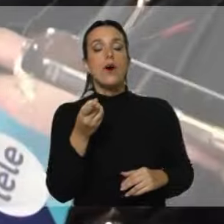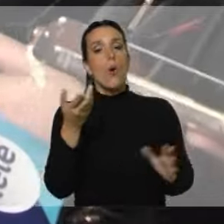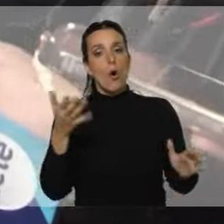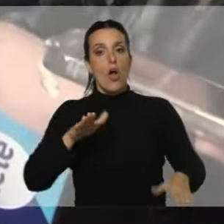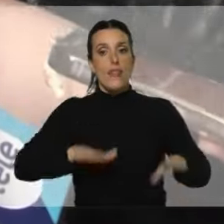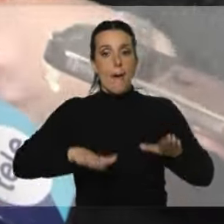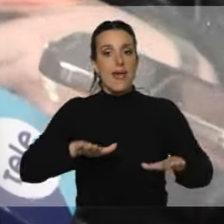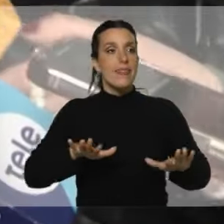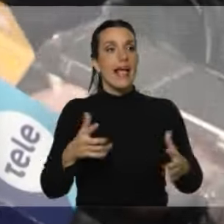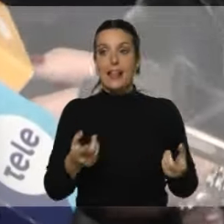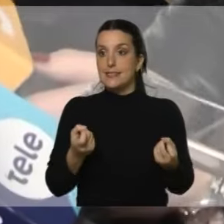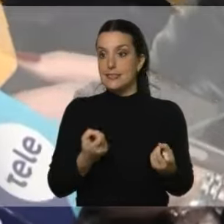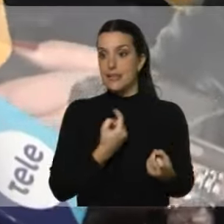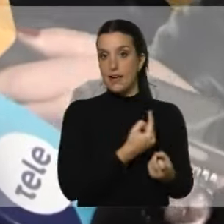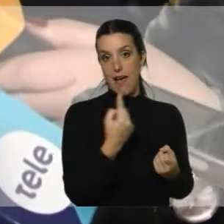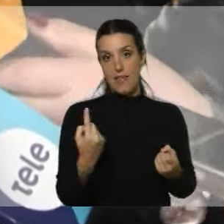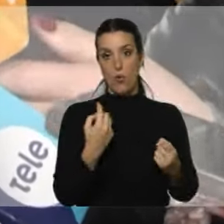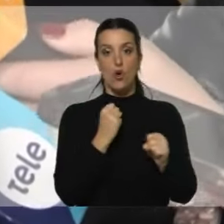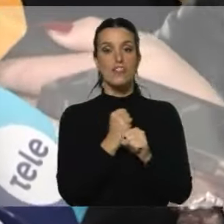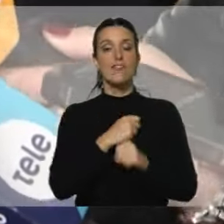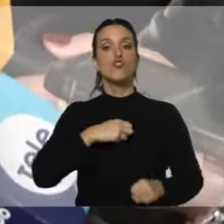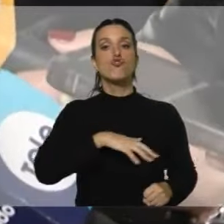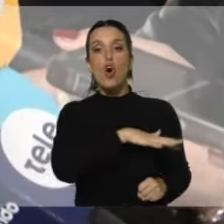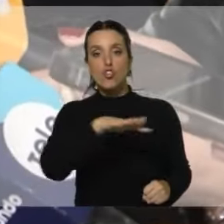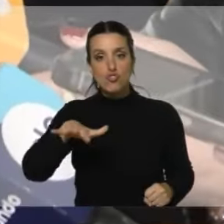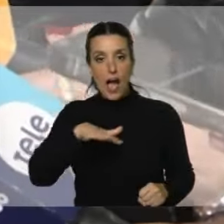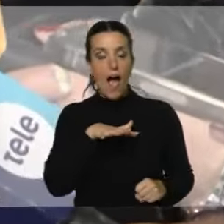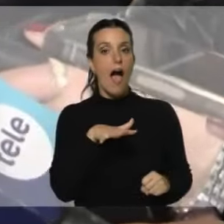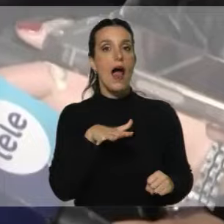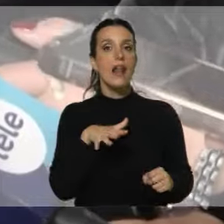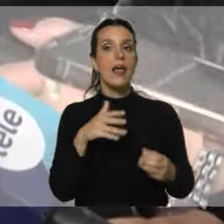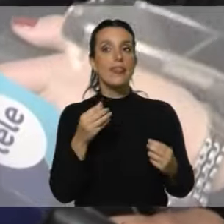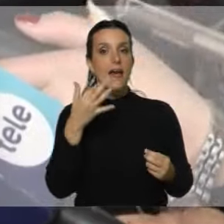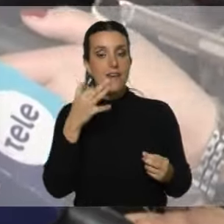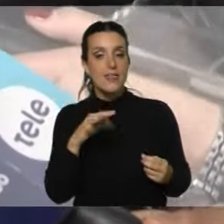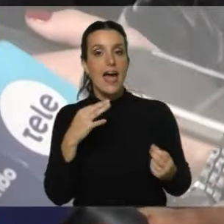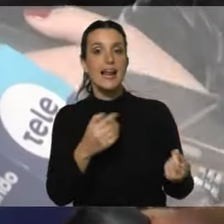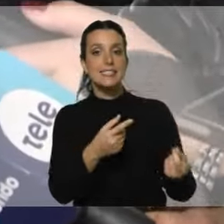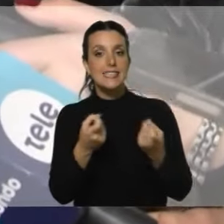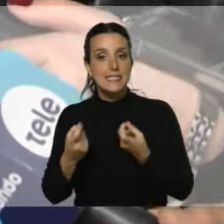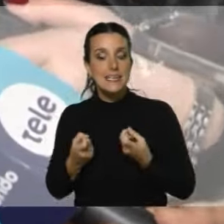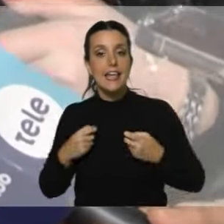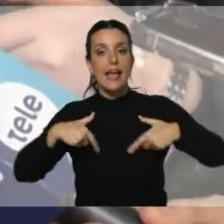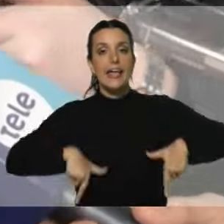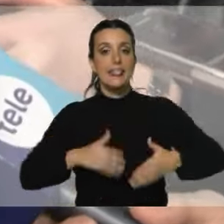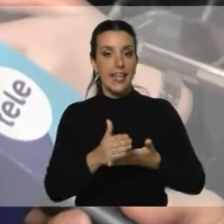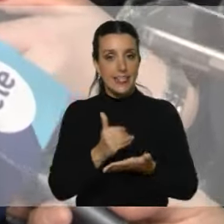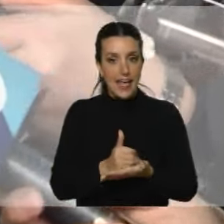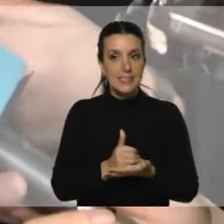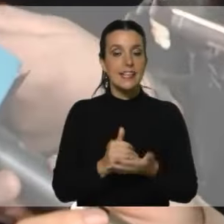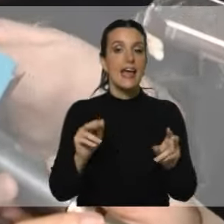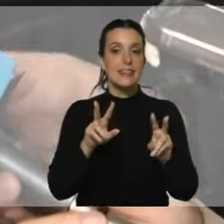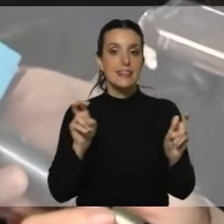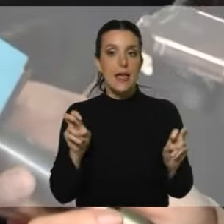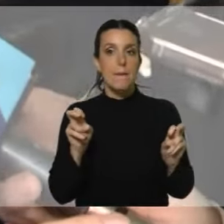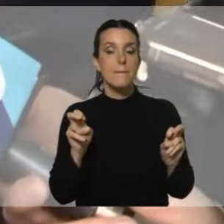depende de las necesidades de cada uno, se hace un trabajo social acorde con lo que los requerimientos de las propias intendencias en lo que tiene que ver con